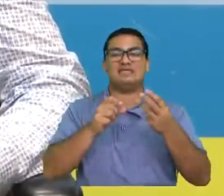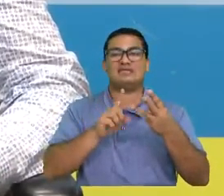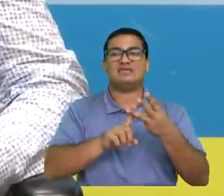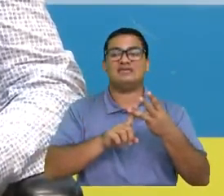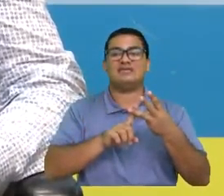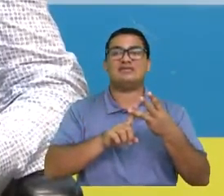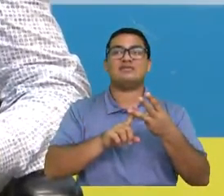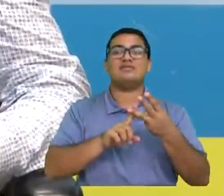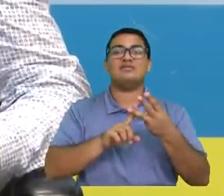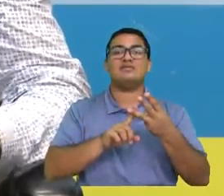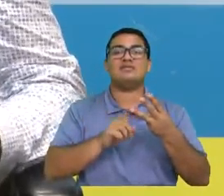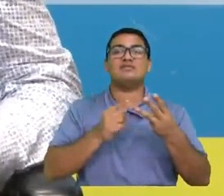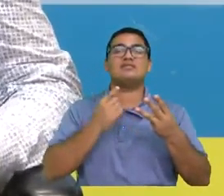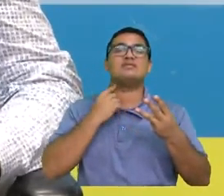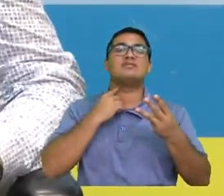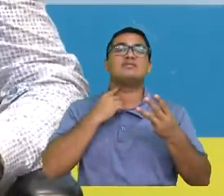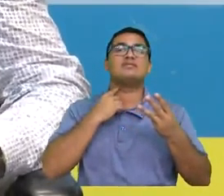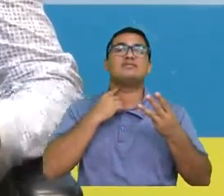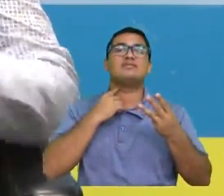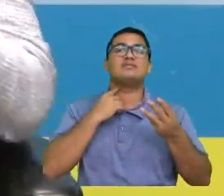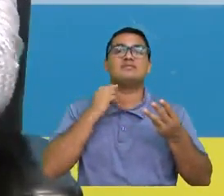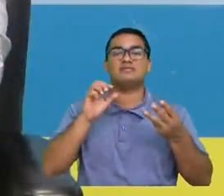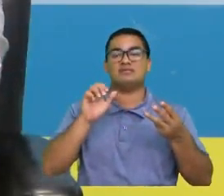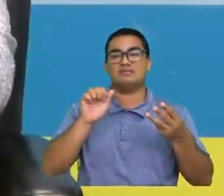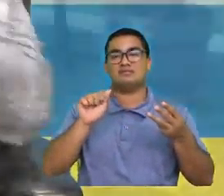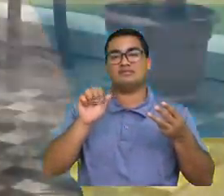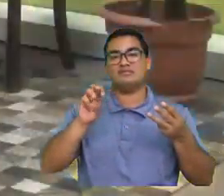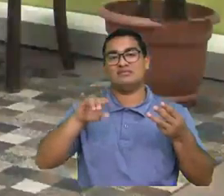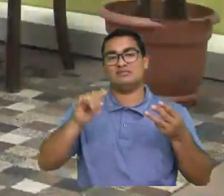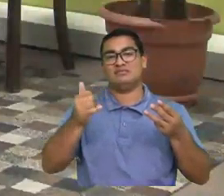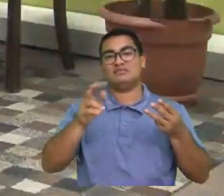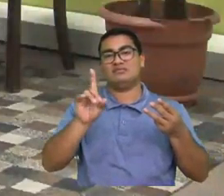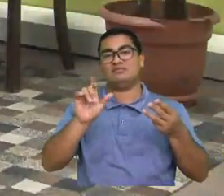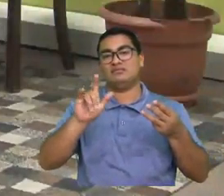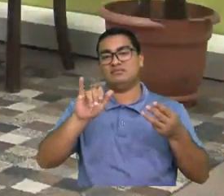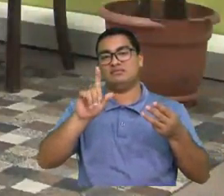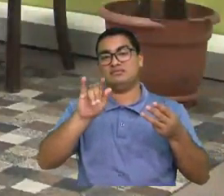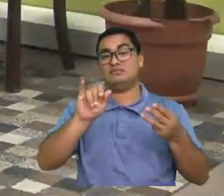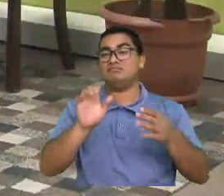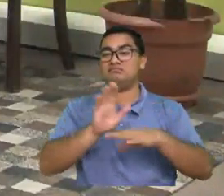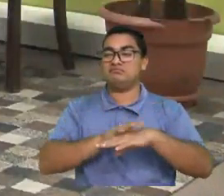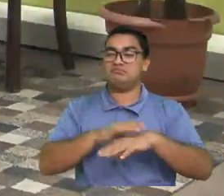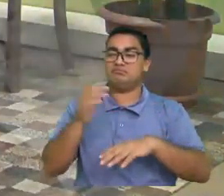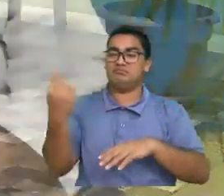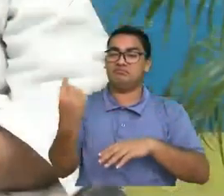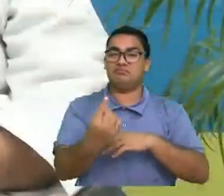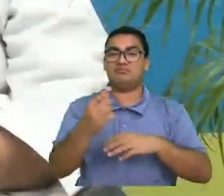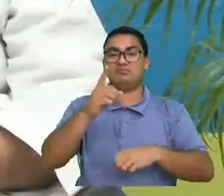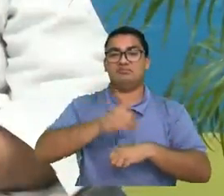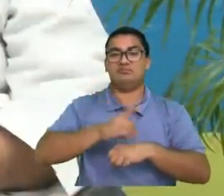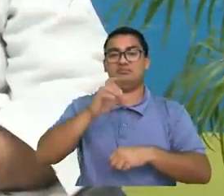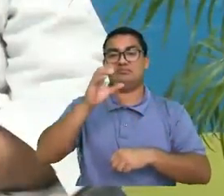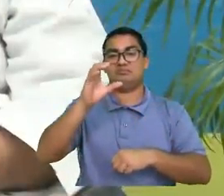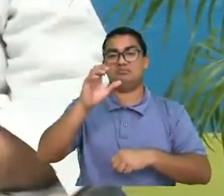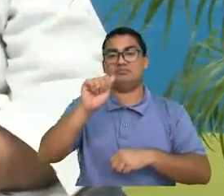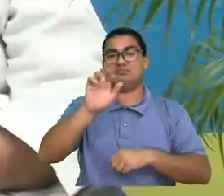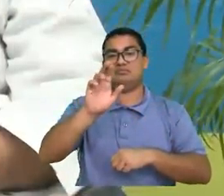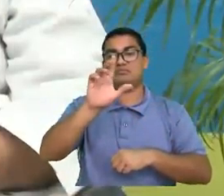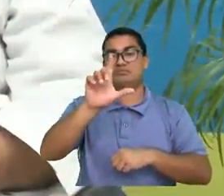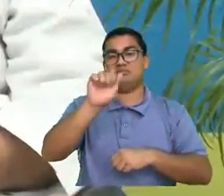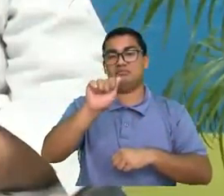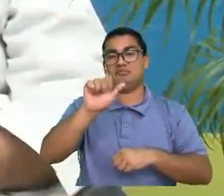amigdalitis. Para hablar a profundidad de este tema, hemos invitado a la doctora Carla Álvarez, quien es parte del equipo médico del Centro de